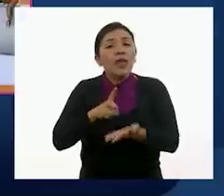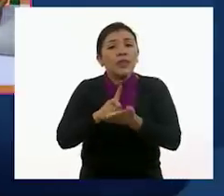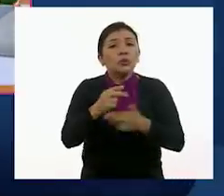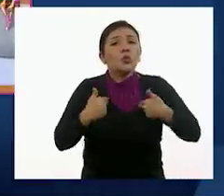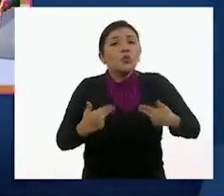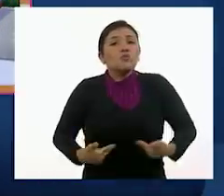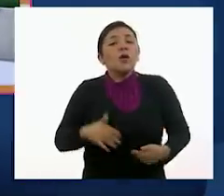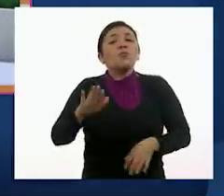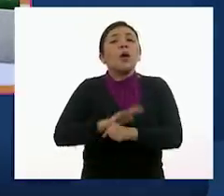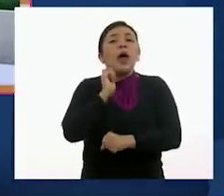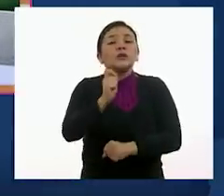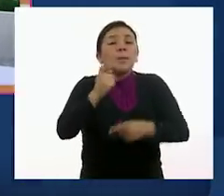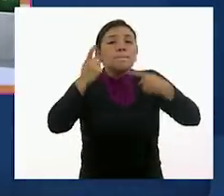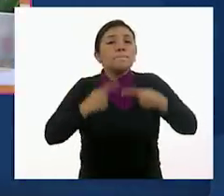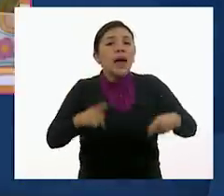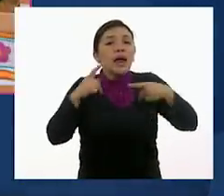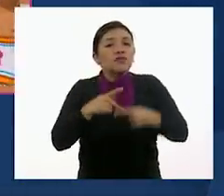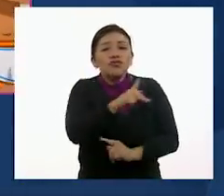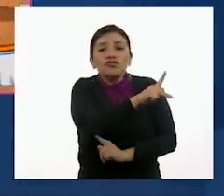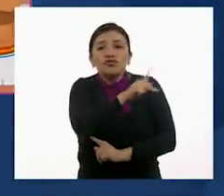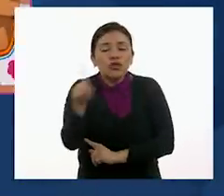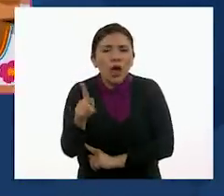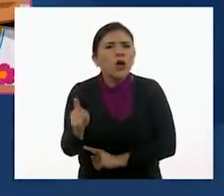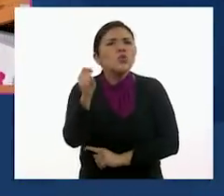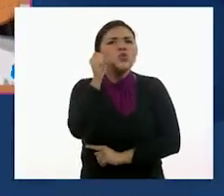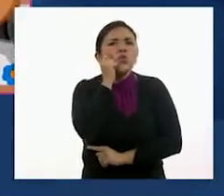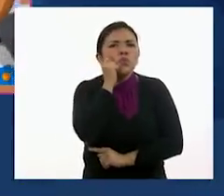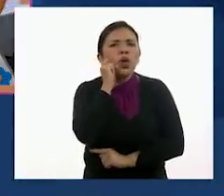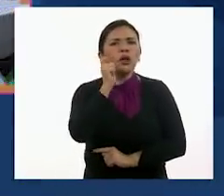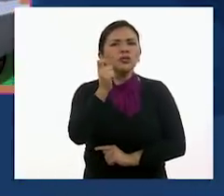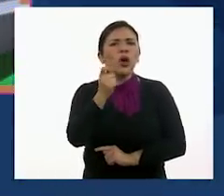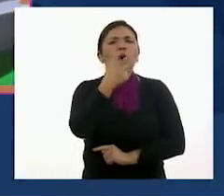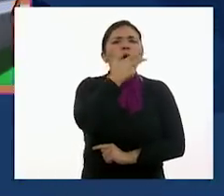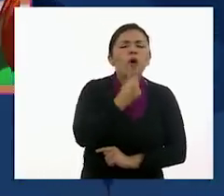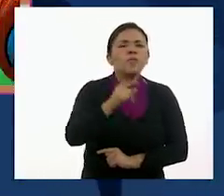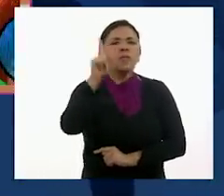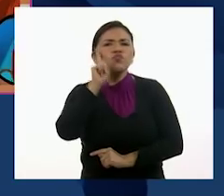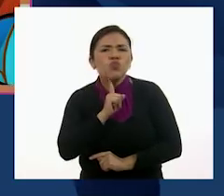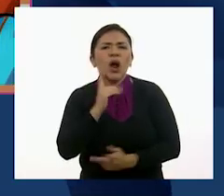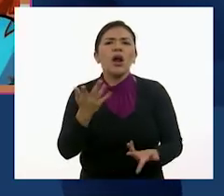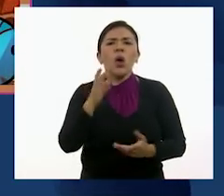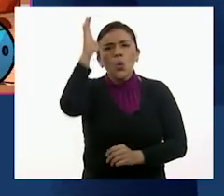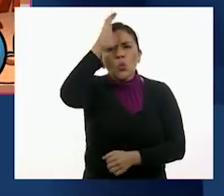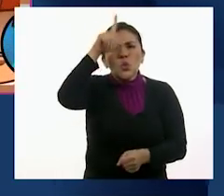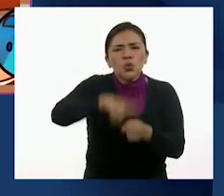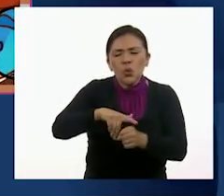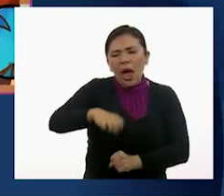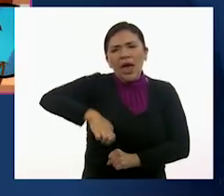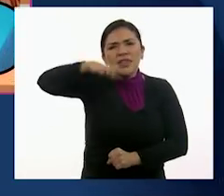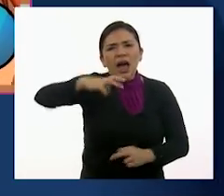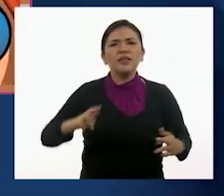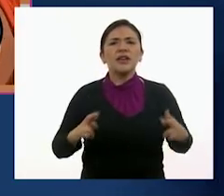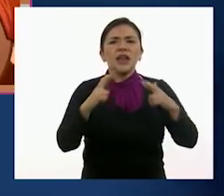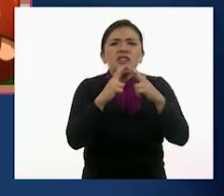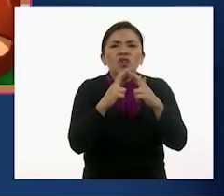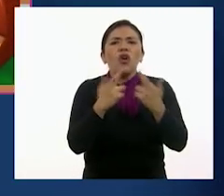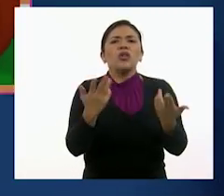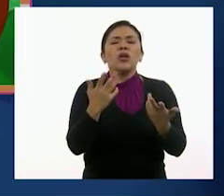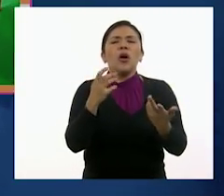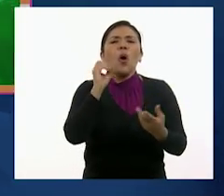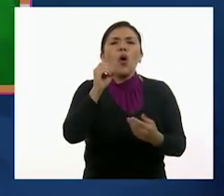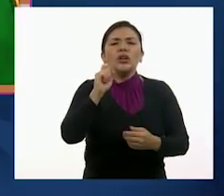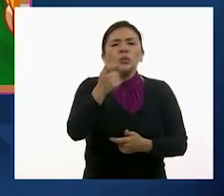por el simple hecho de ser personas, sin importar nuestro sexo, raza, edad, cultura, religión, condición